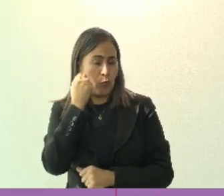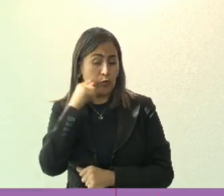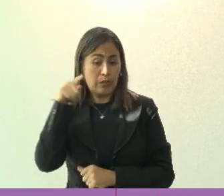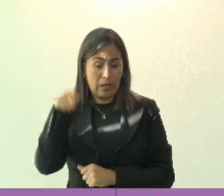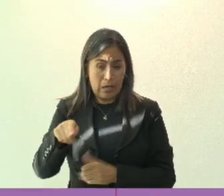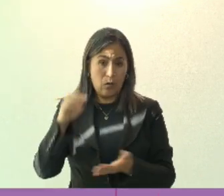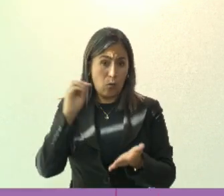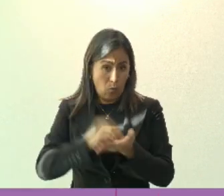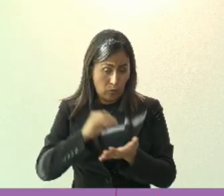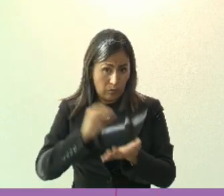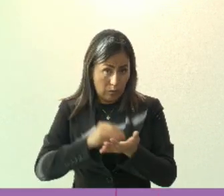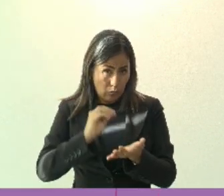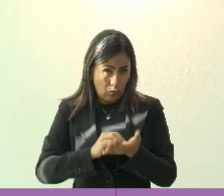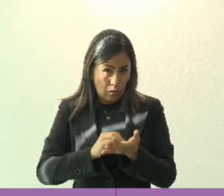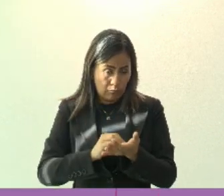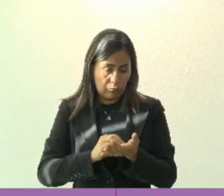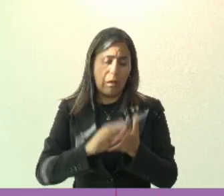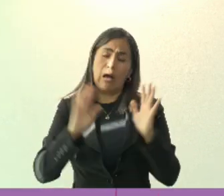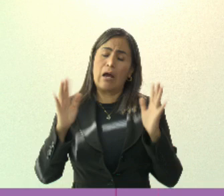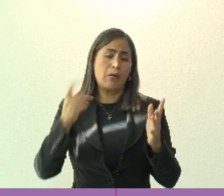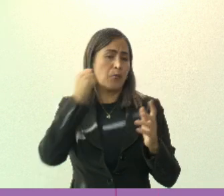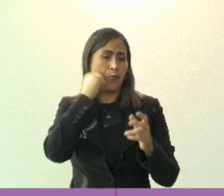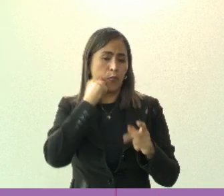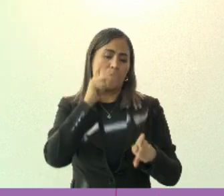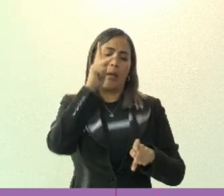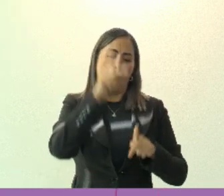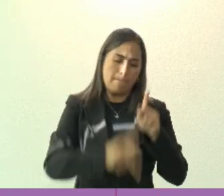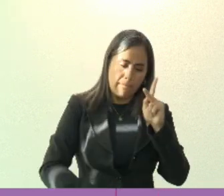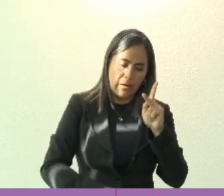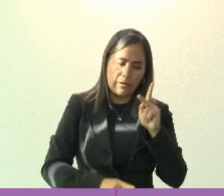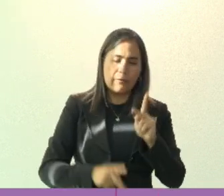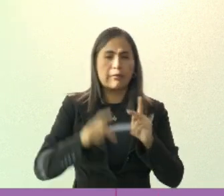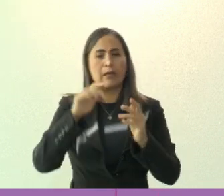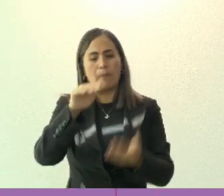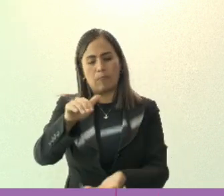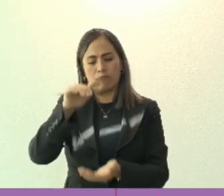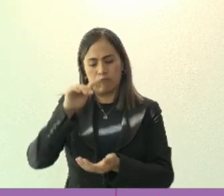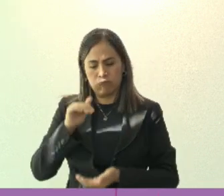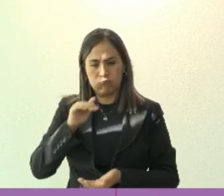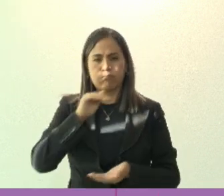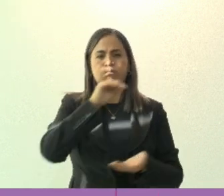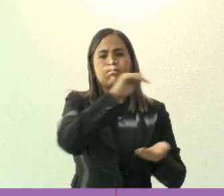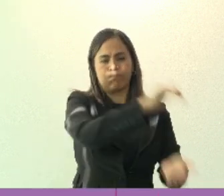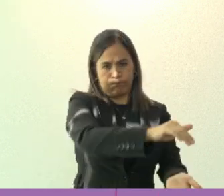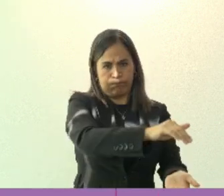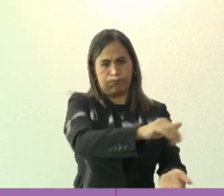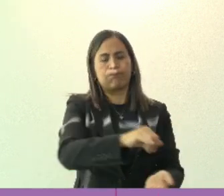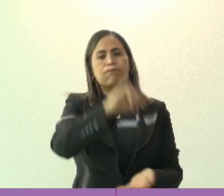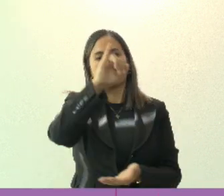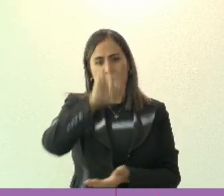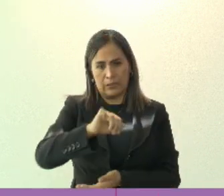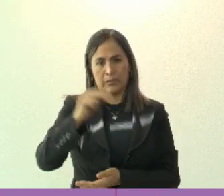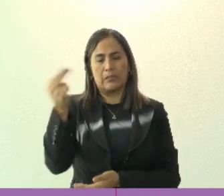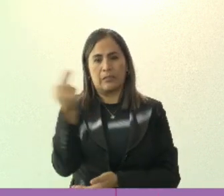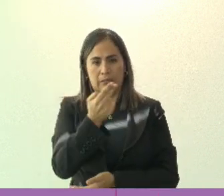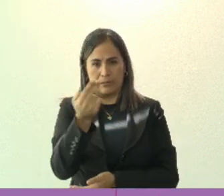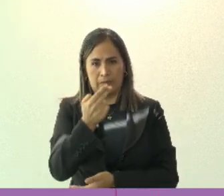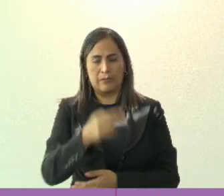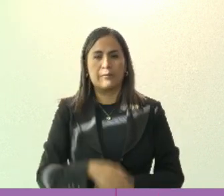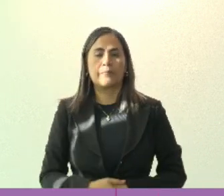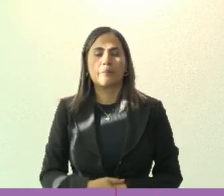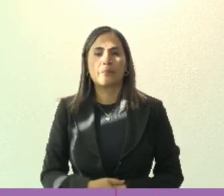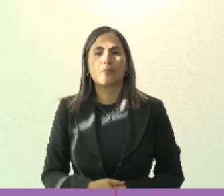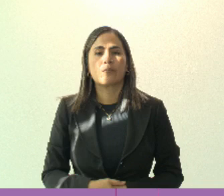o el empleo. Es necesario, es indispensable y así está mostrado. No sé si cómo voy con el